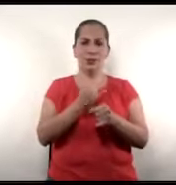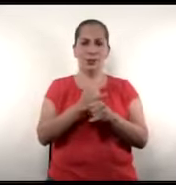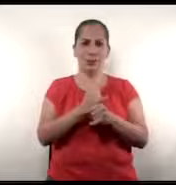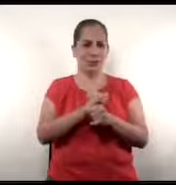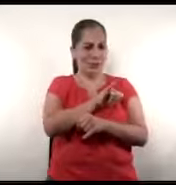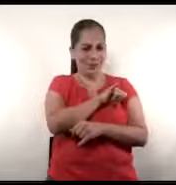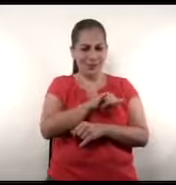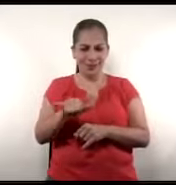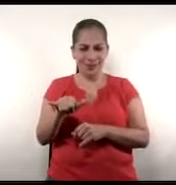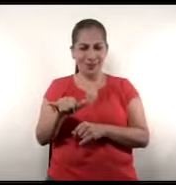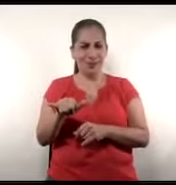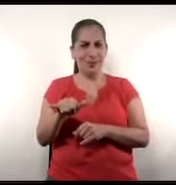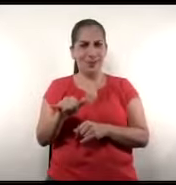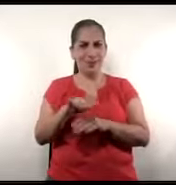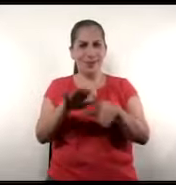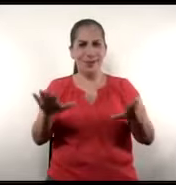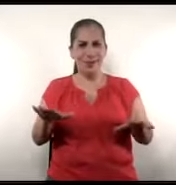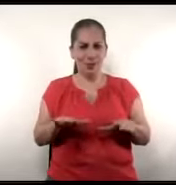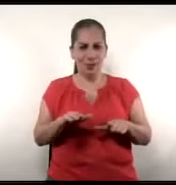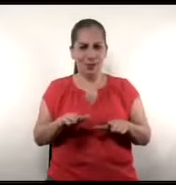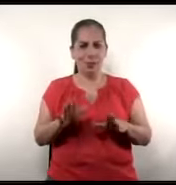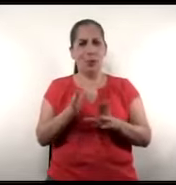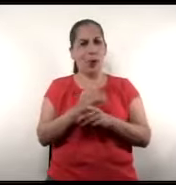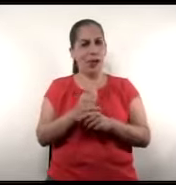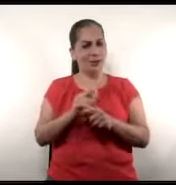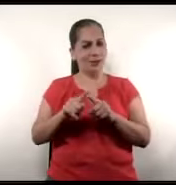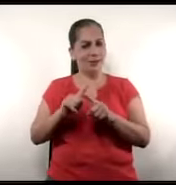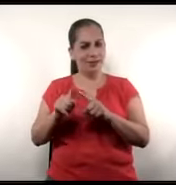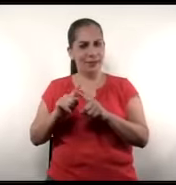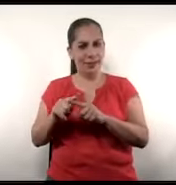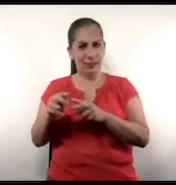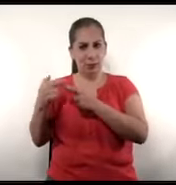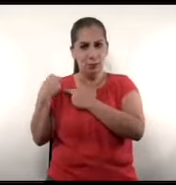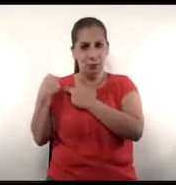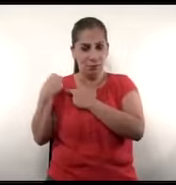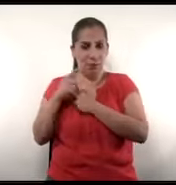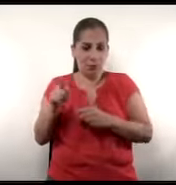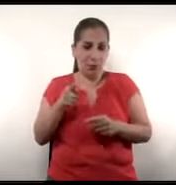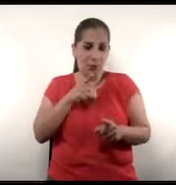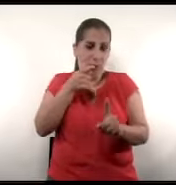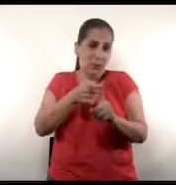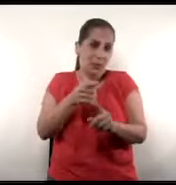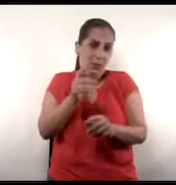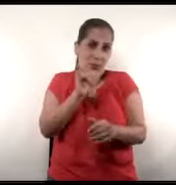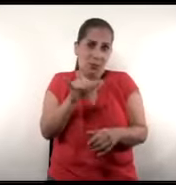sector, creadas con diferentes responsabilidades, pero para satisfacer un mismo fin, ¿verdad?